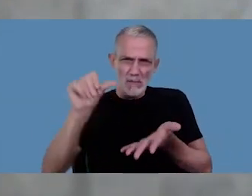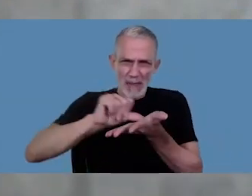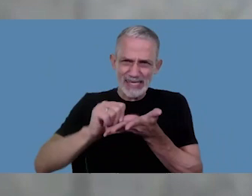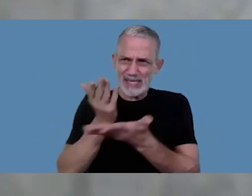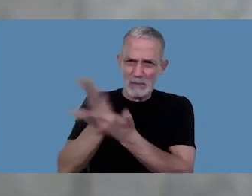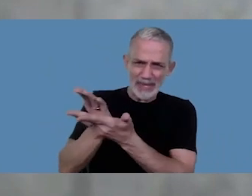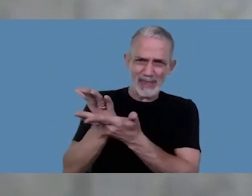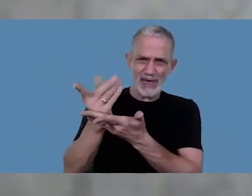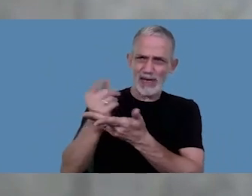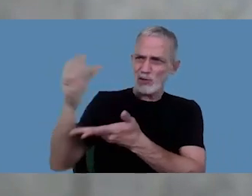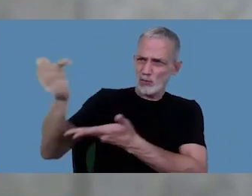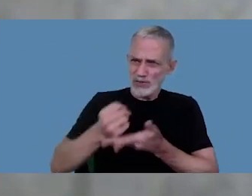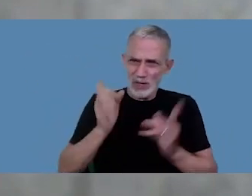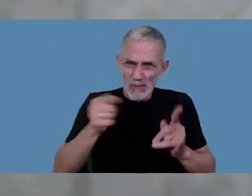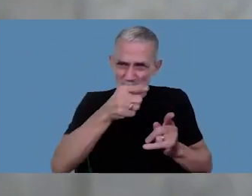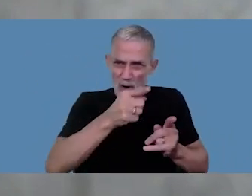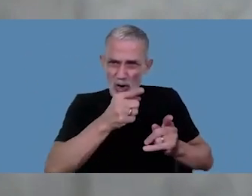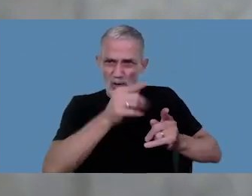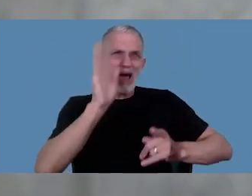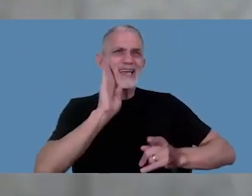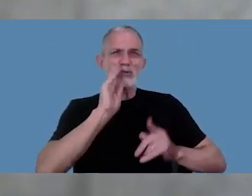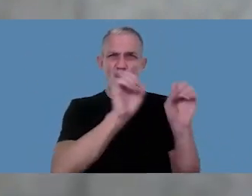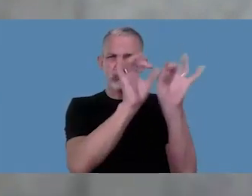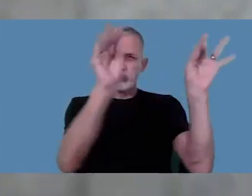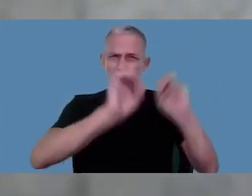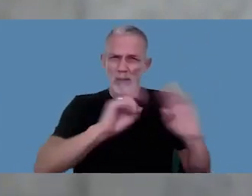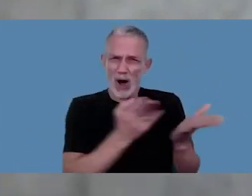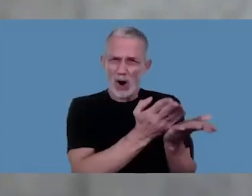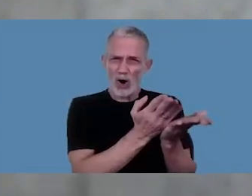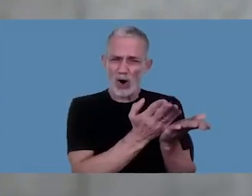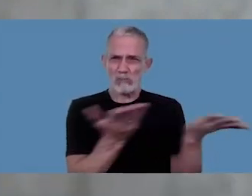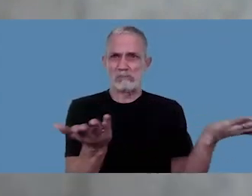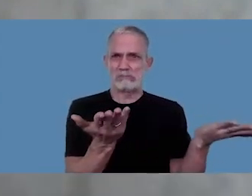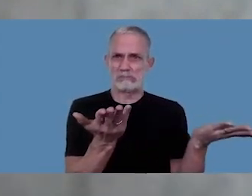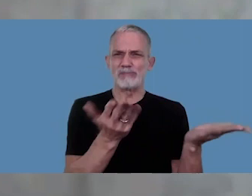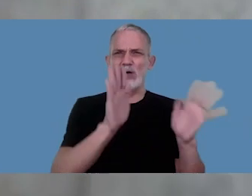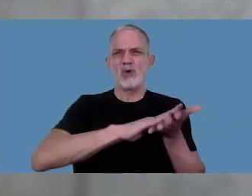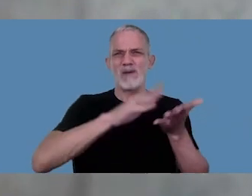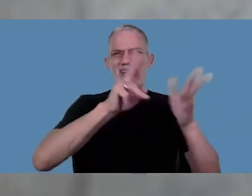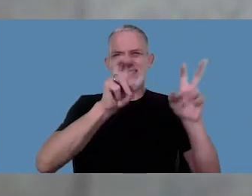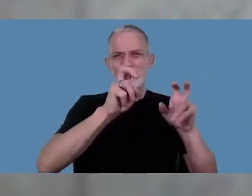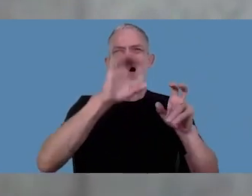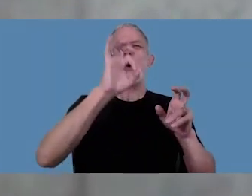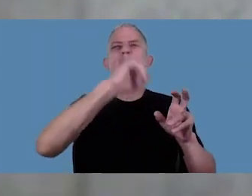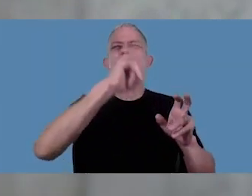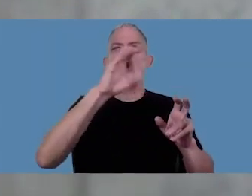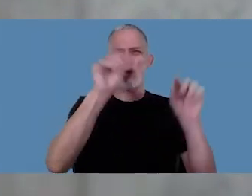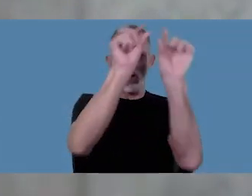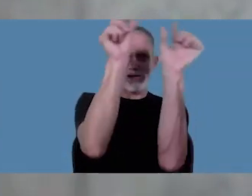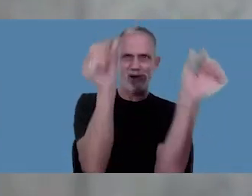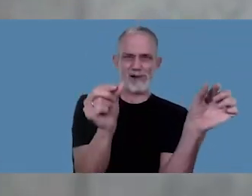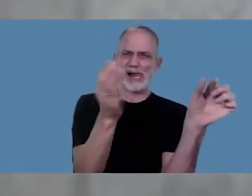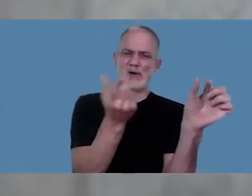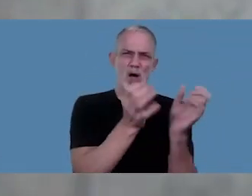ayudas, pero eran justamente los que más contaminación había producido con relación a ese tema. O sea que hay que ser cuidadoso en ese aspecto, no